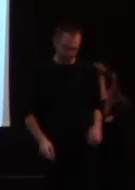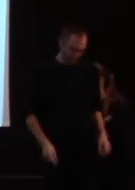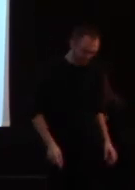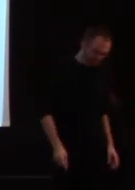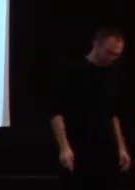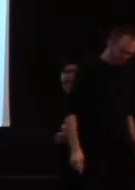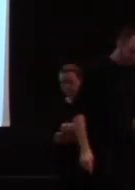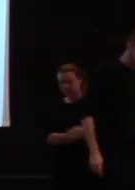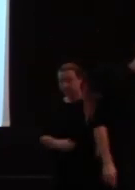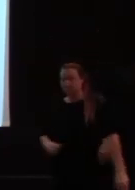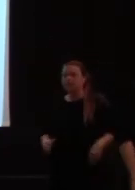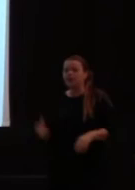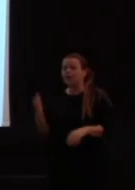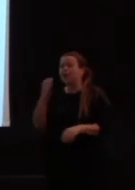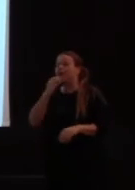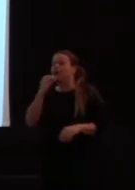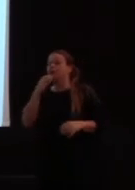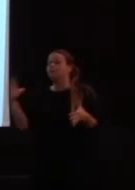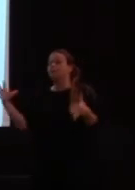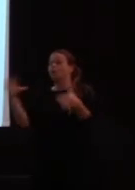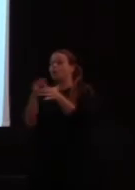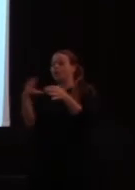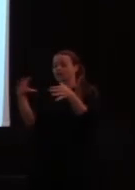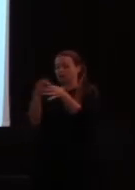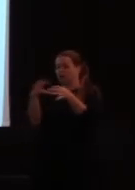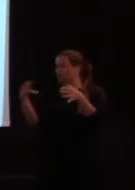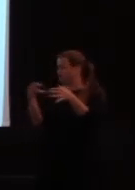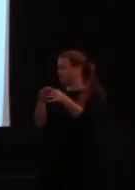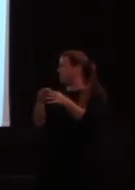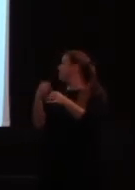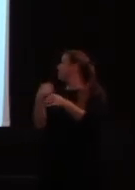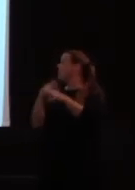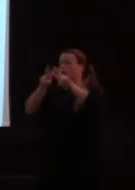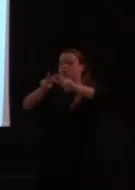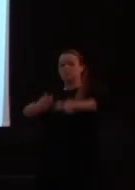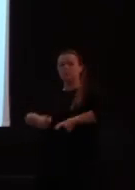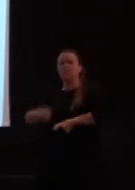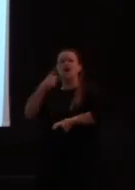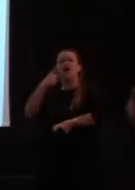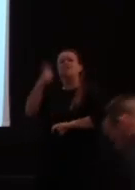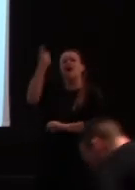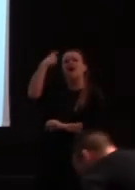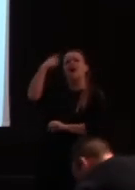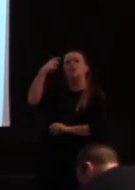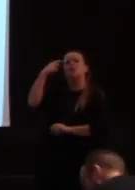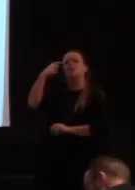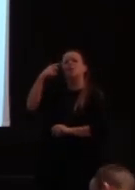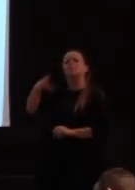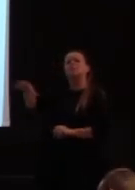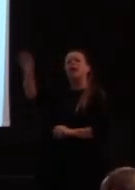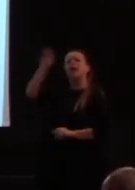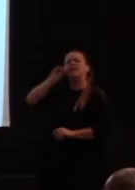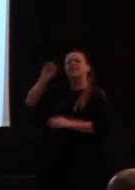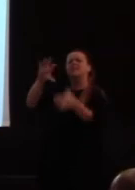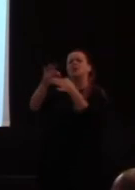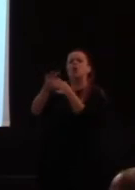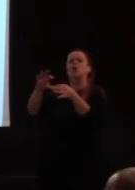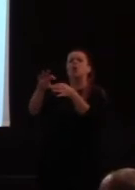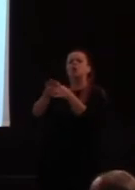Los conectores. Esto hicimos también otro estudio para ver hasta qué punto los alumnos entendían el valor de los